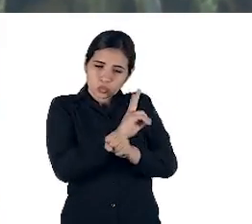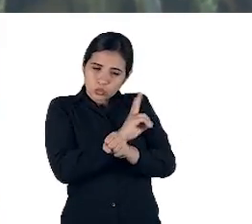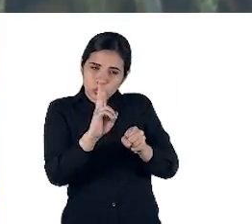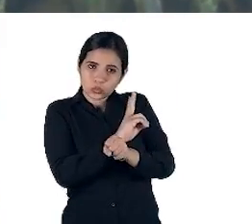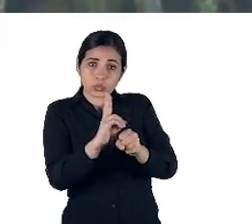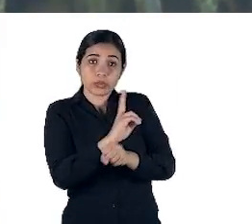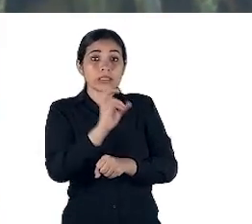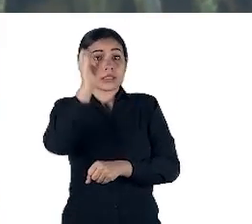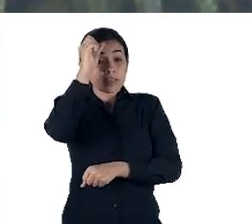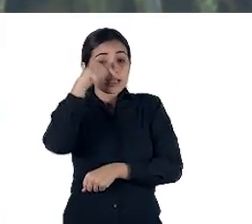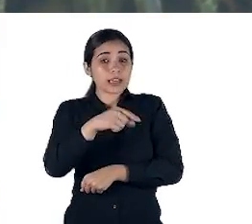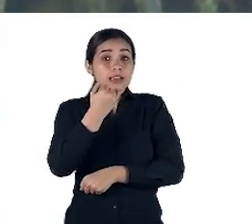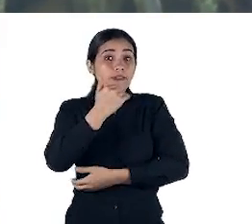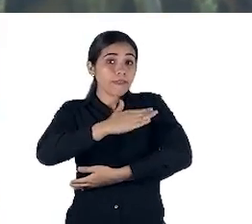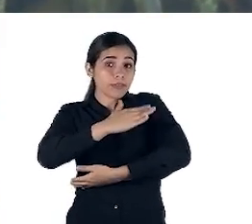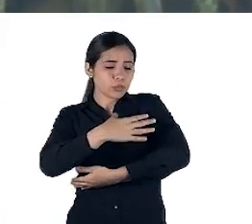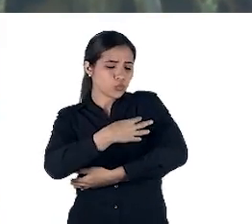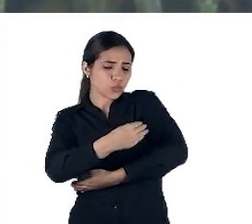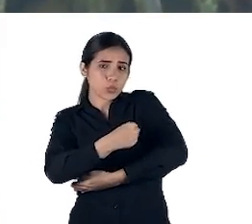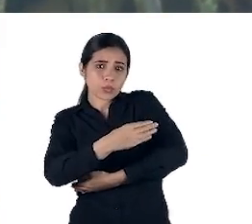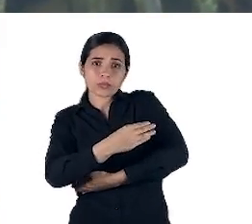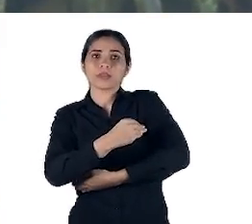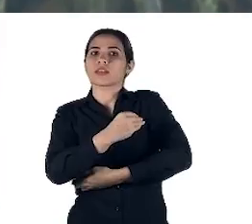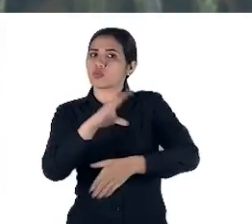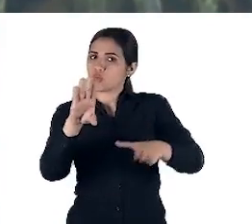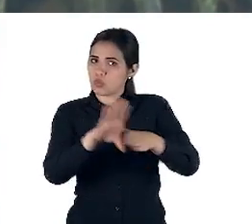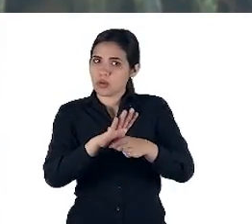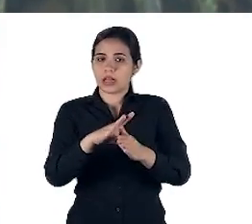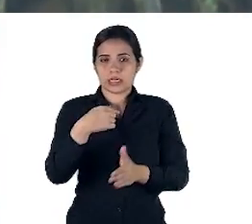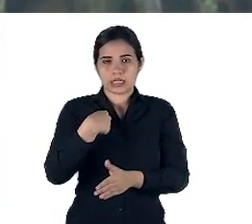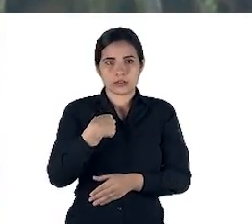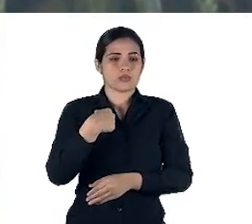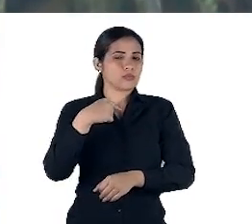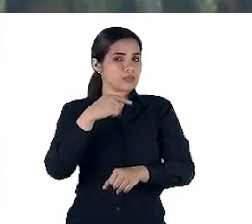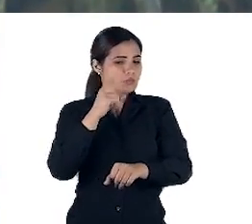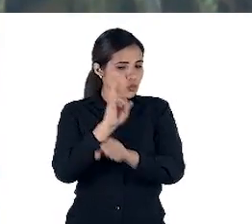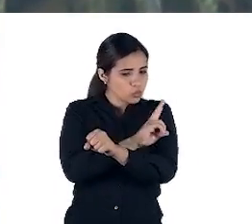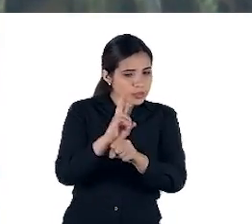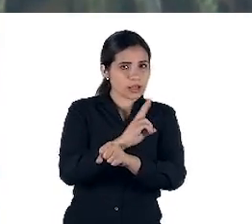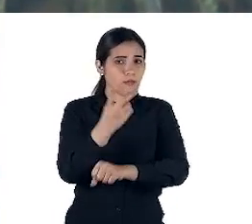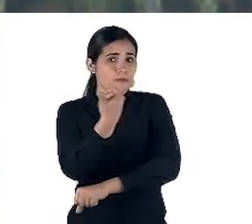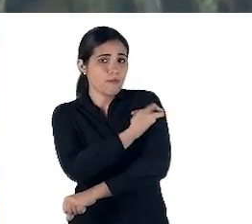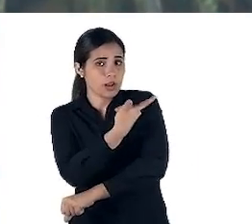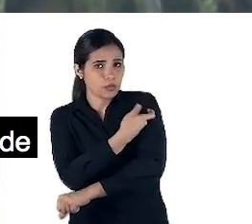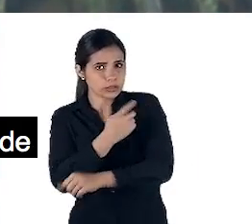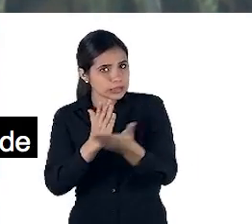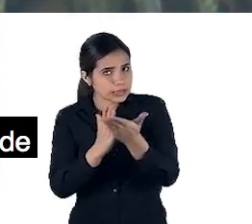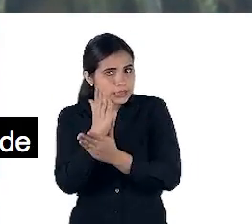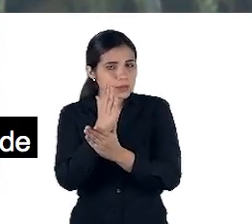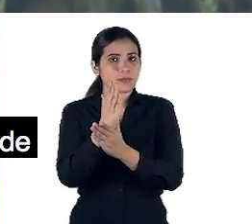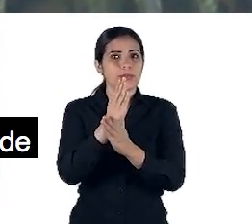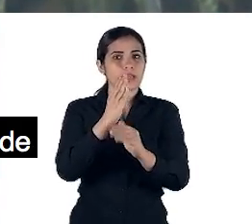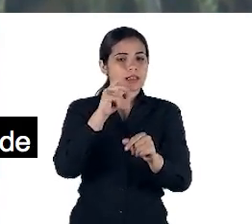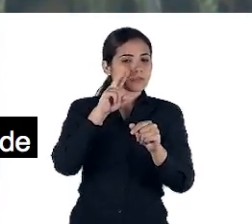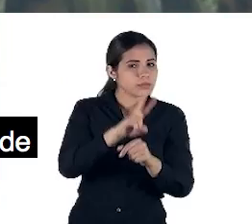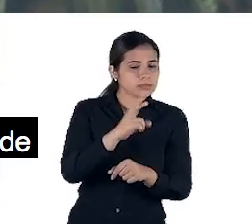chico está mamando, de igual manera, tenemos que nosotros tener cuidado, vacunarle en todo lo que corresponde para la edad, tener cuidado